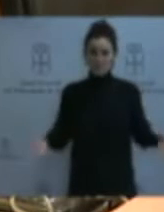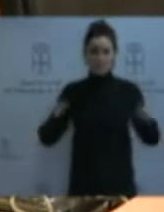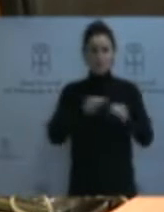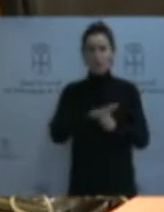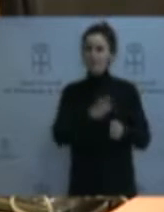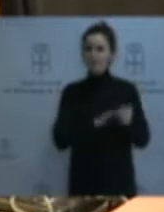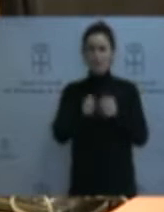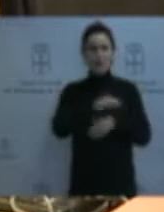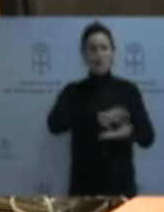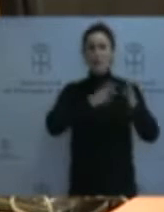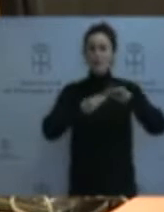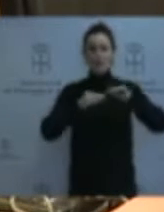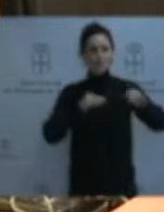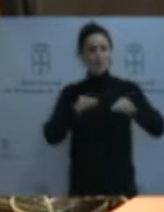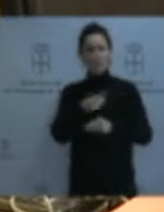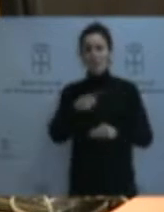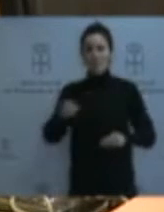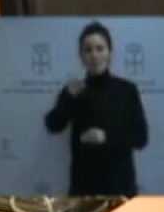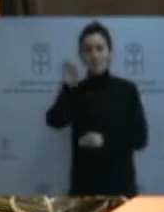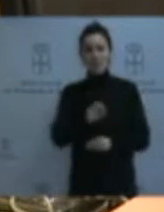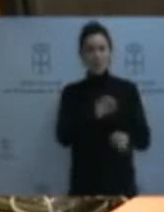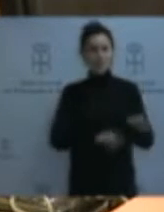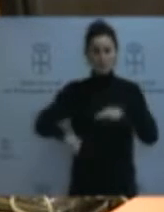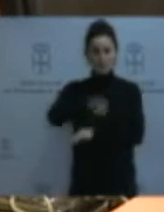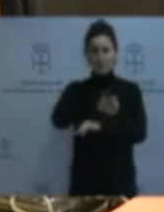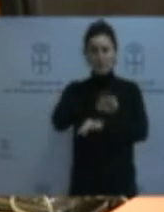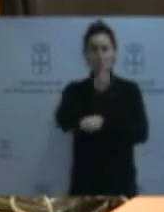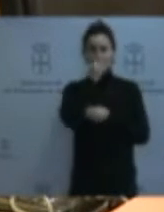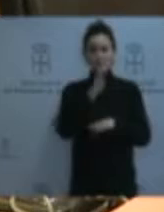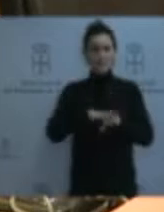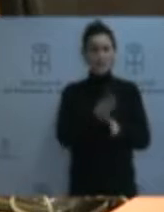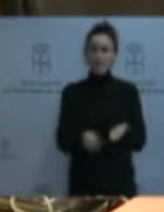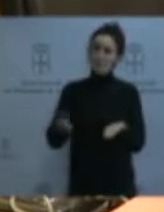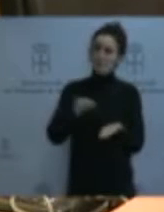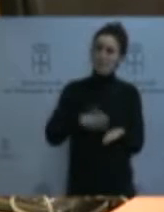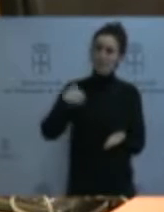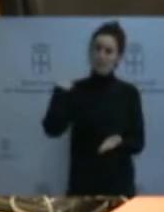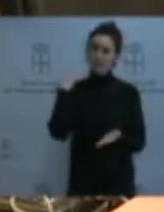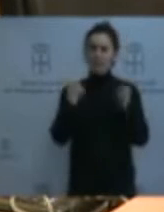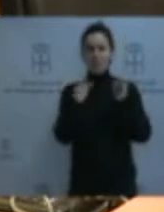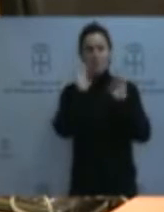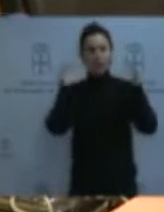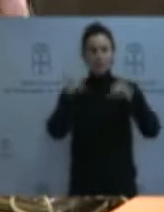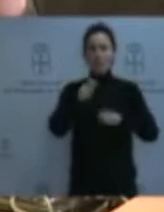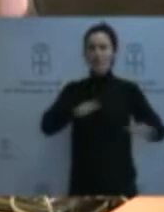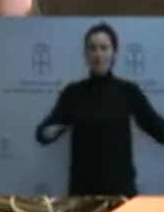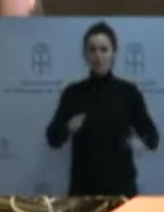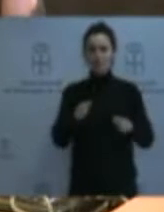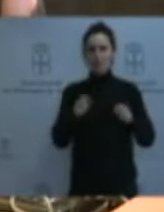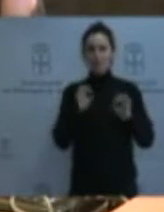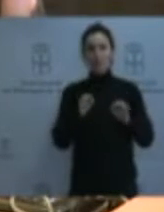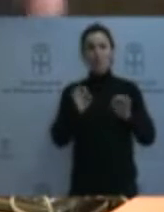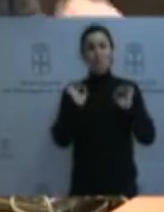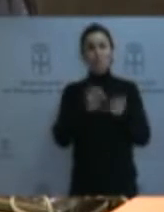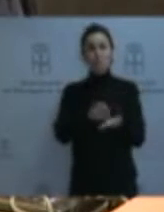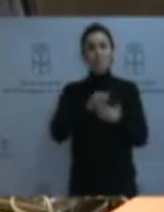prioritarios en los que se aplicará el 100% de esas tasas de reposición de efectivos, añadiendo a los que ya existían los de atención a la ciudadanía de los servicios públicos, la